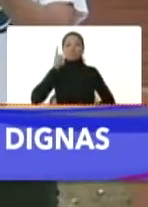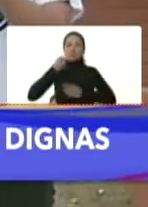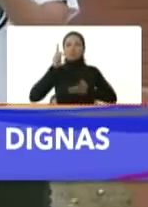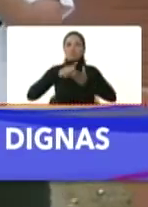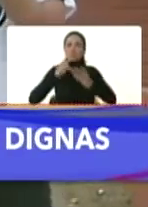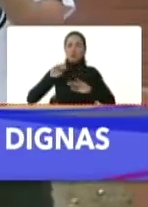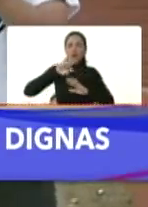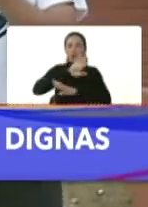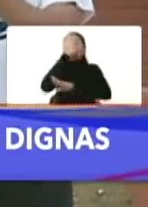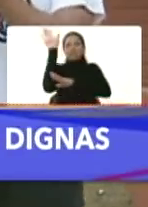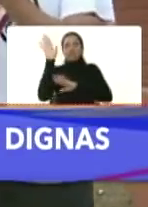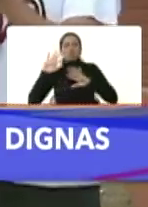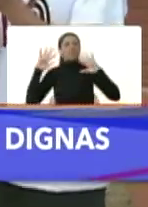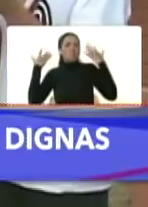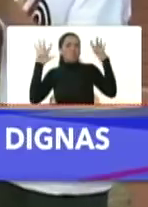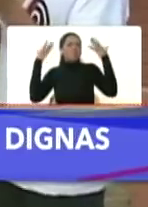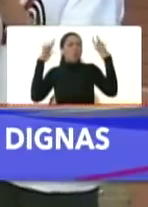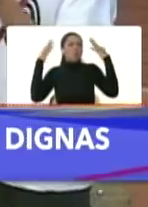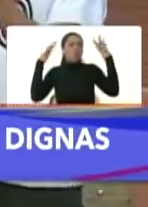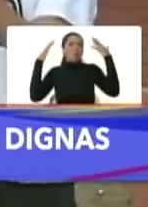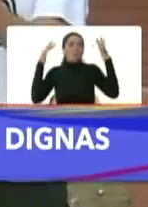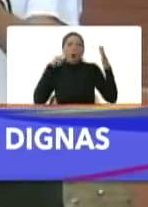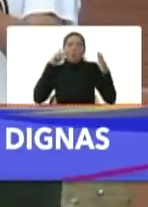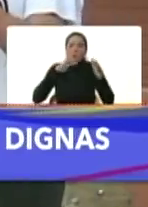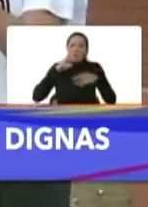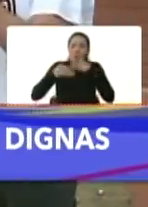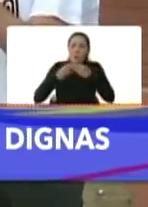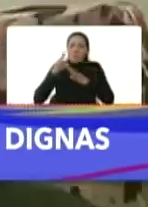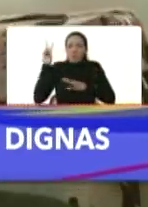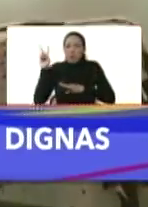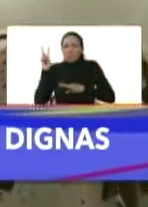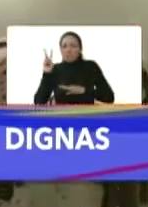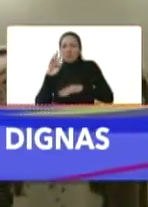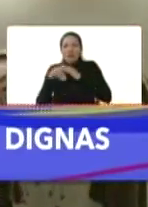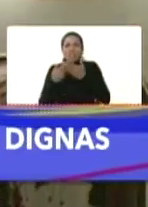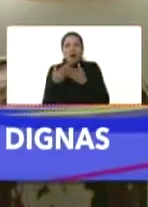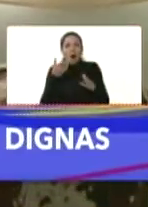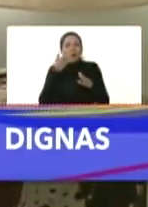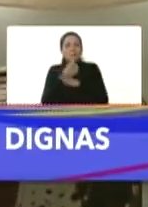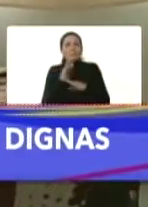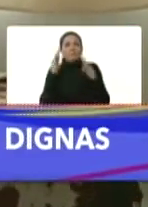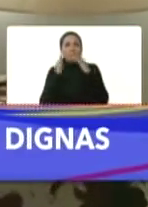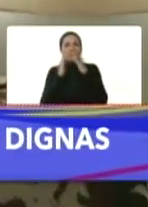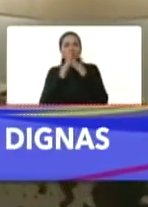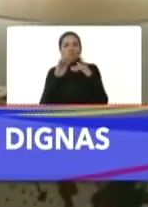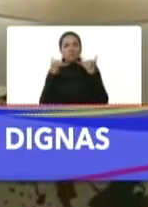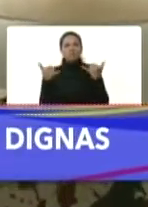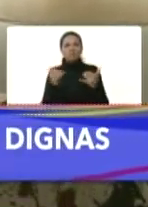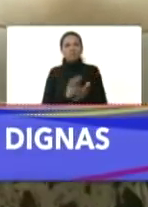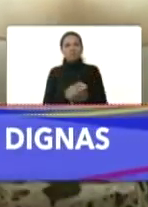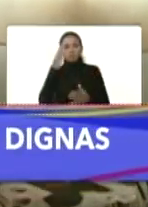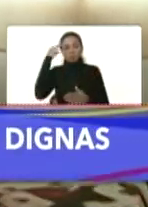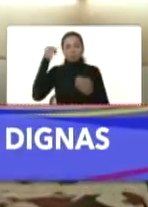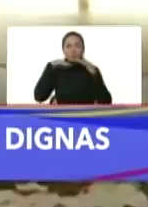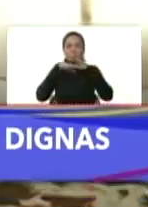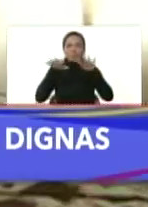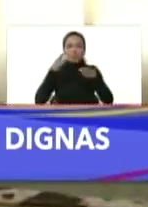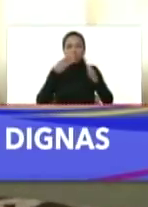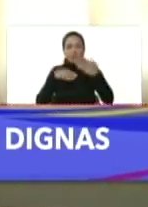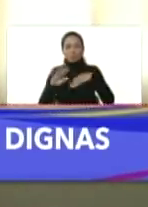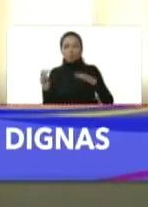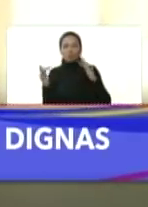cielo aplaudiendo todo lo que aquí está sucediendo. Y nos vamos para la casa, presidente. Dios lo bendiga, y ahora